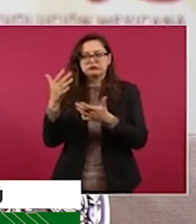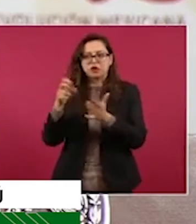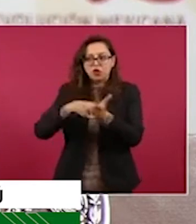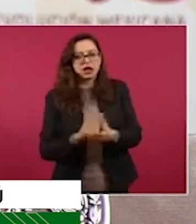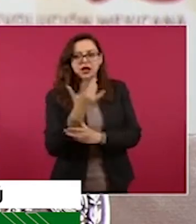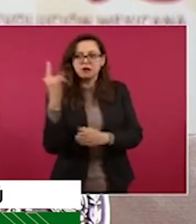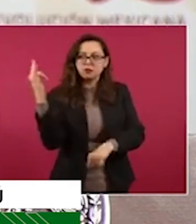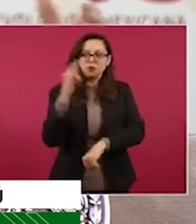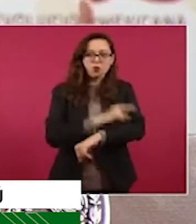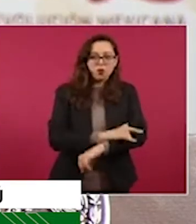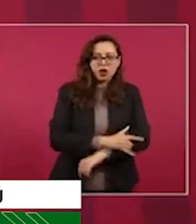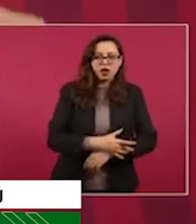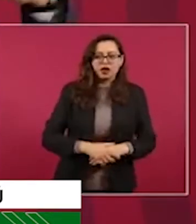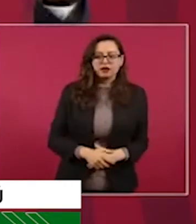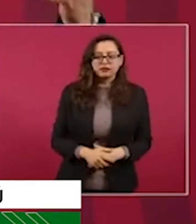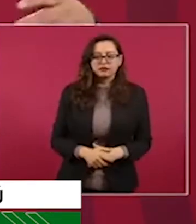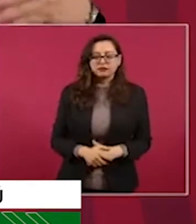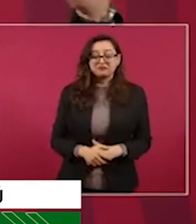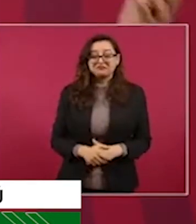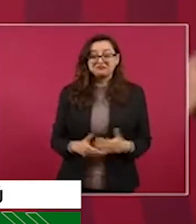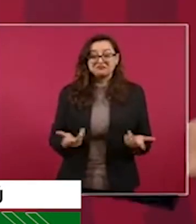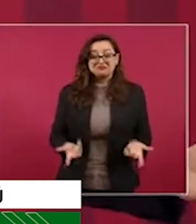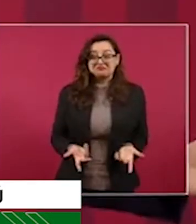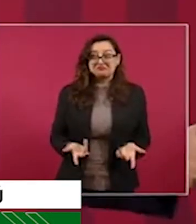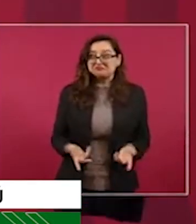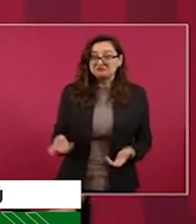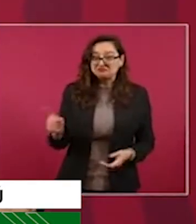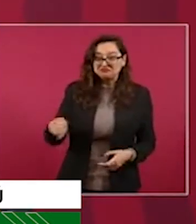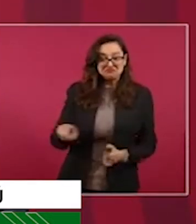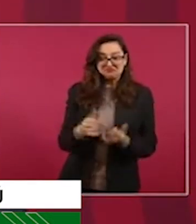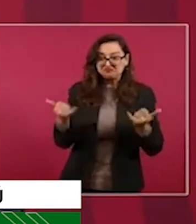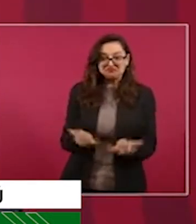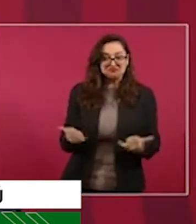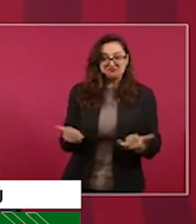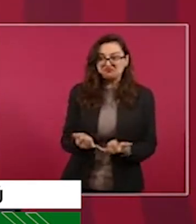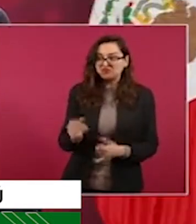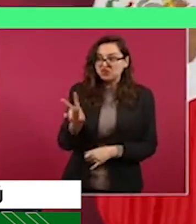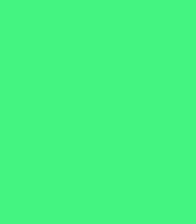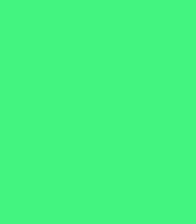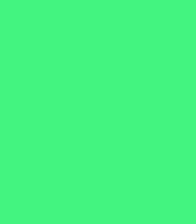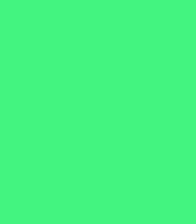rectificaban. Y si no, pues ya se veía otra opción.